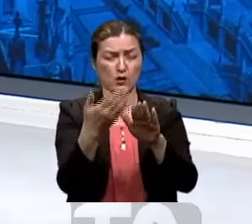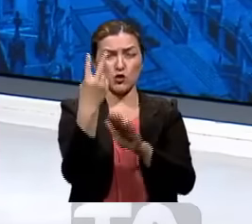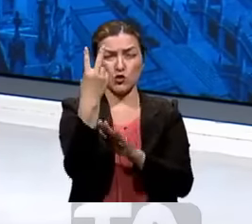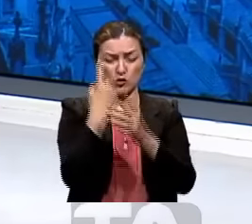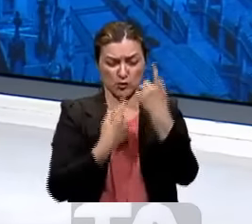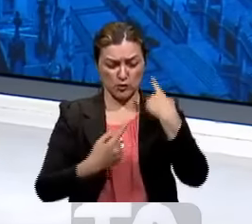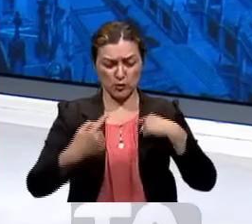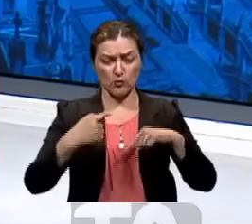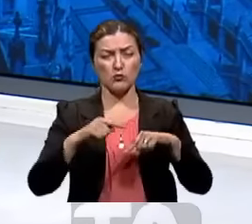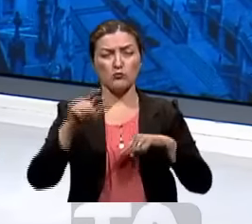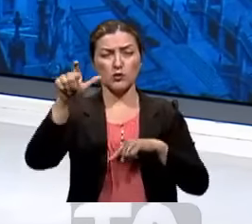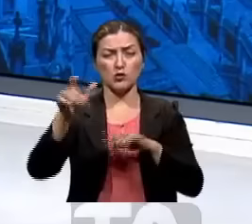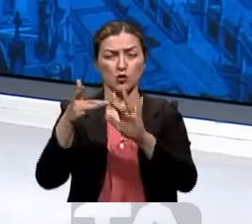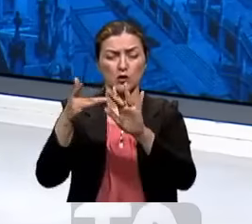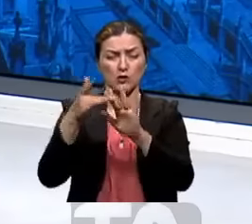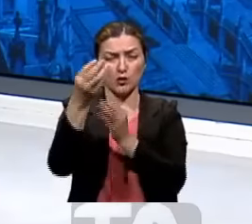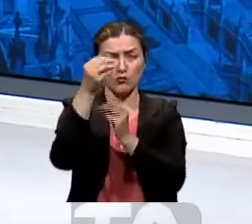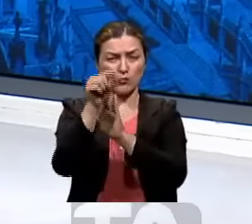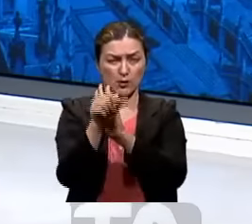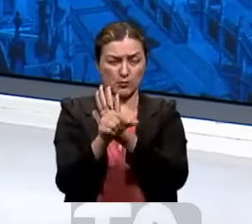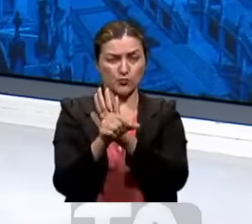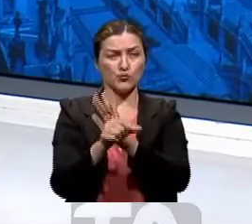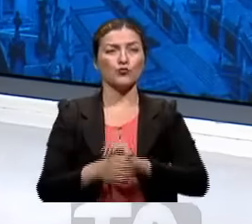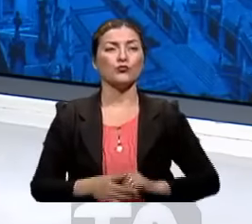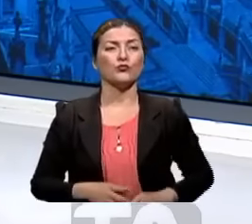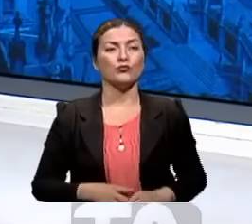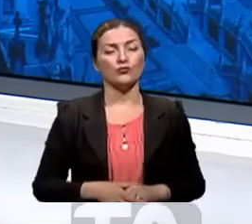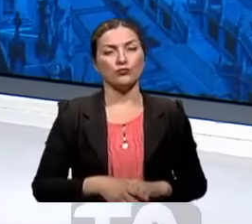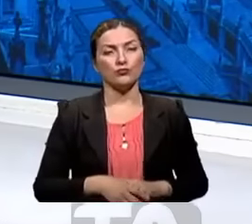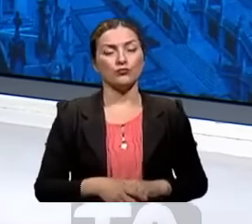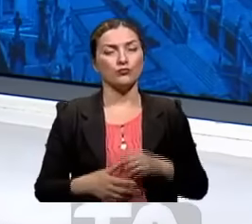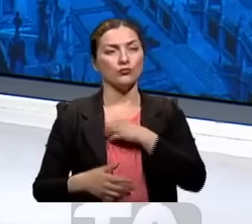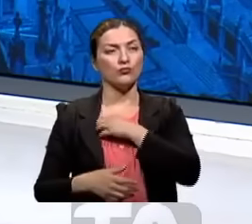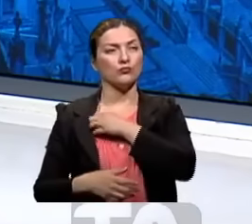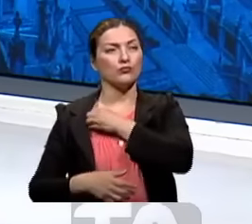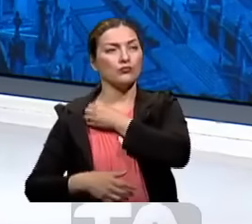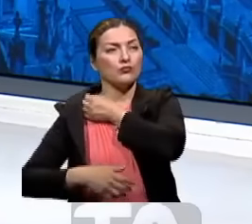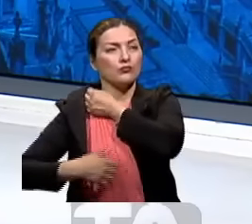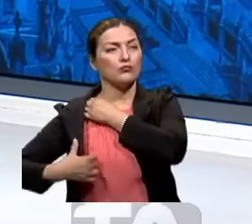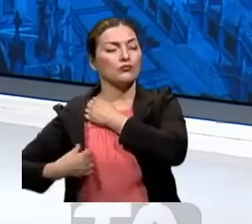Alcíbar, que se encuentra en el lugar para que nos cuente los detalles. Ricardo, buen día. Adelante.